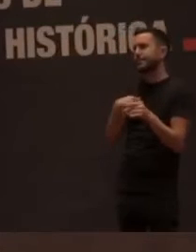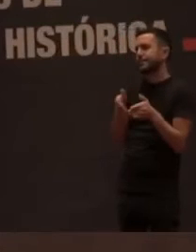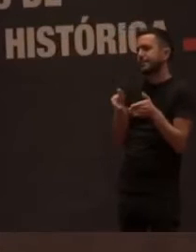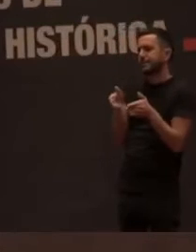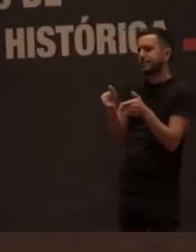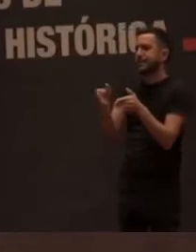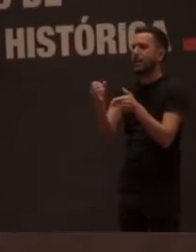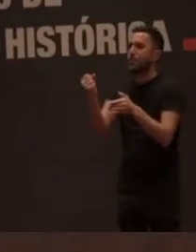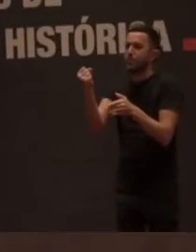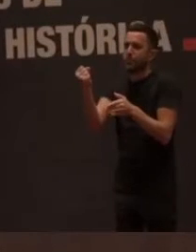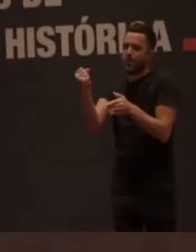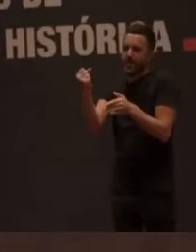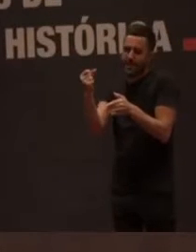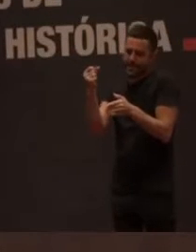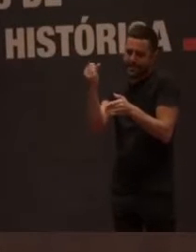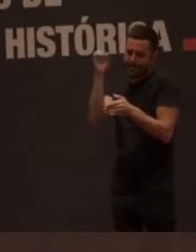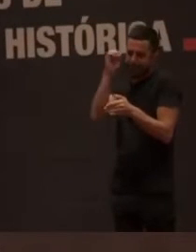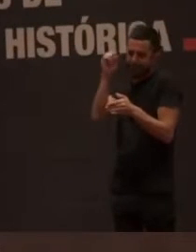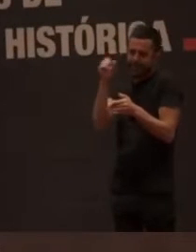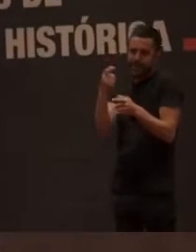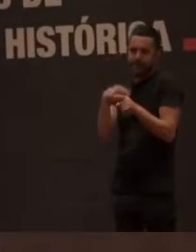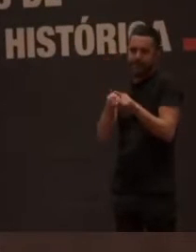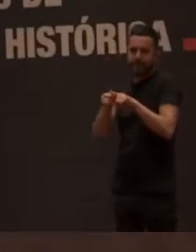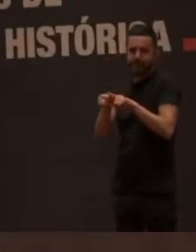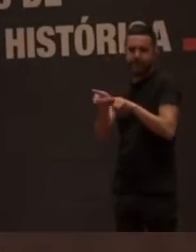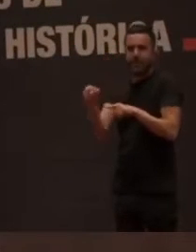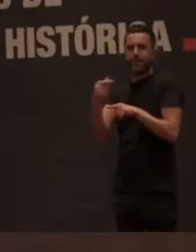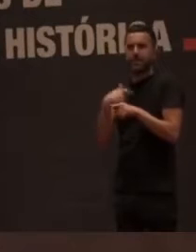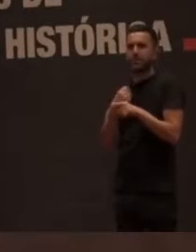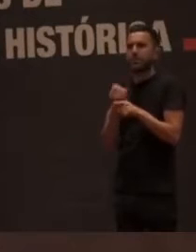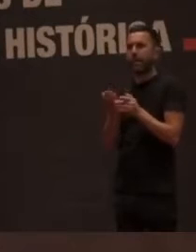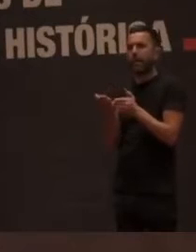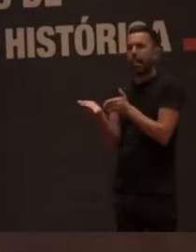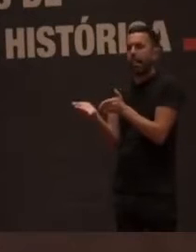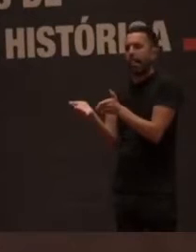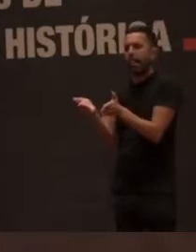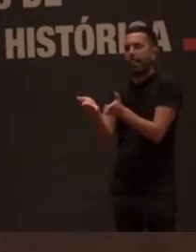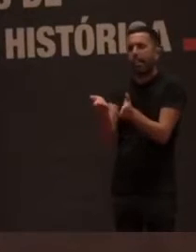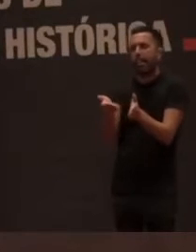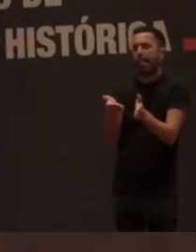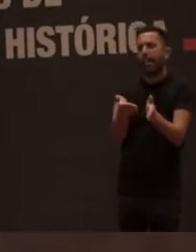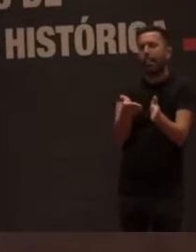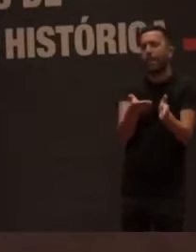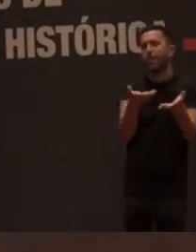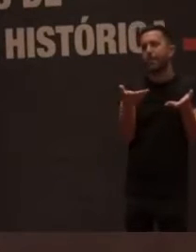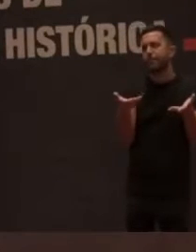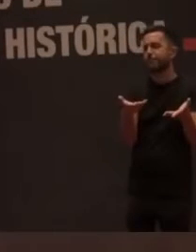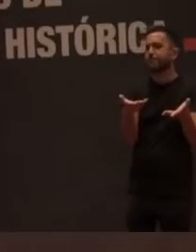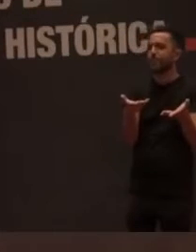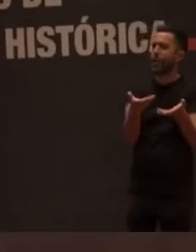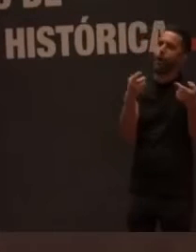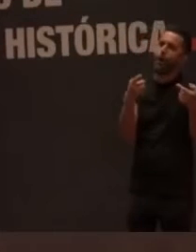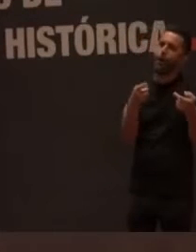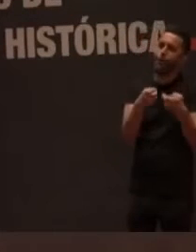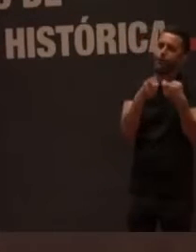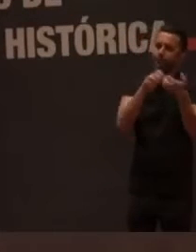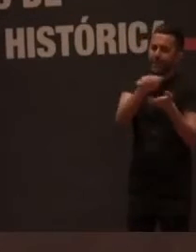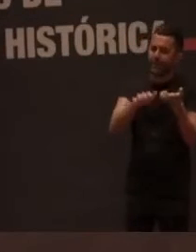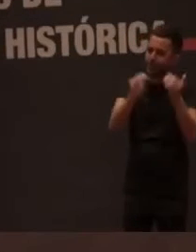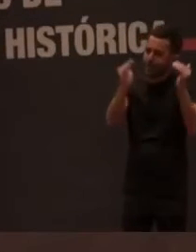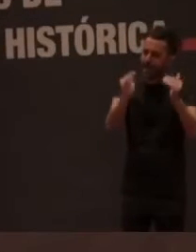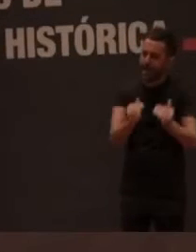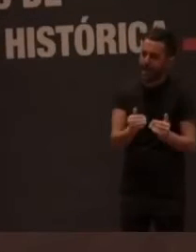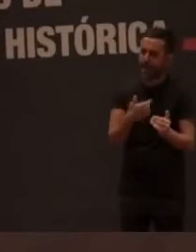canaliza hacia un aspecto que puede ser menos conflictivo y menos dañino para